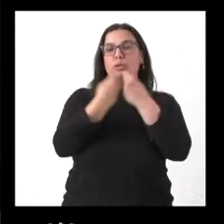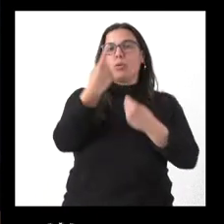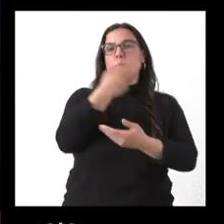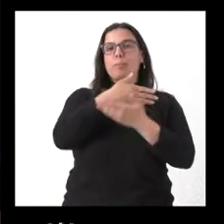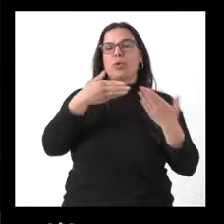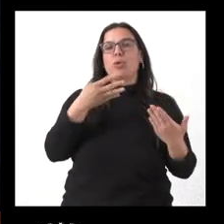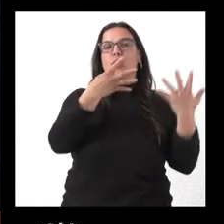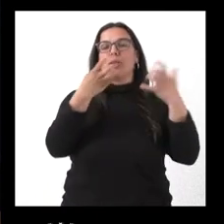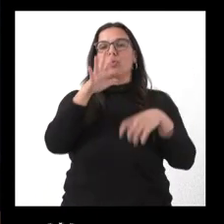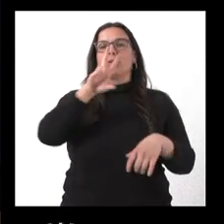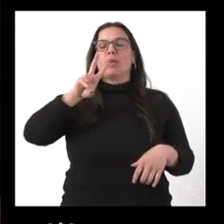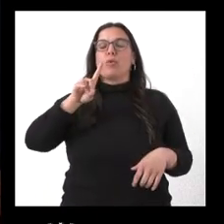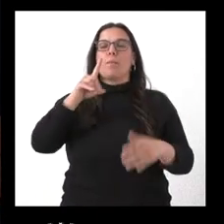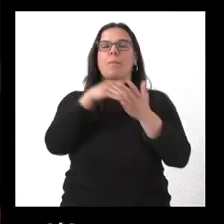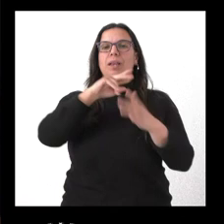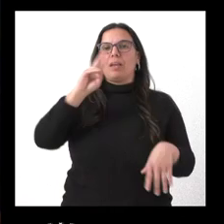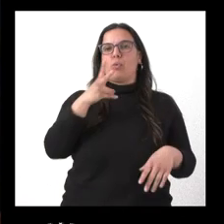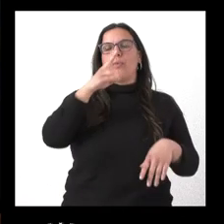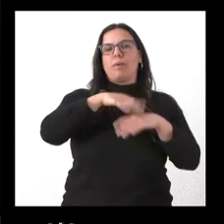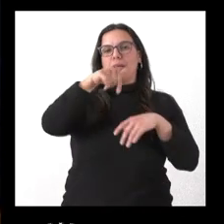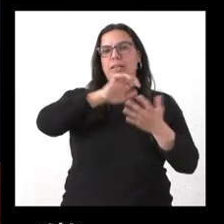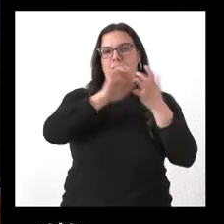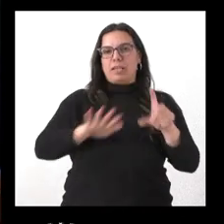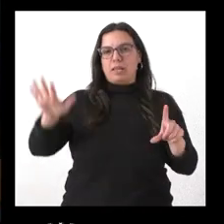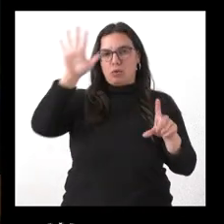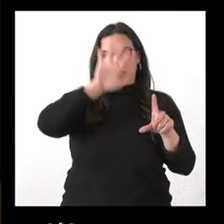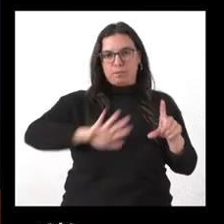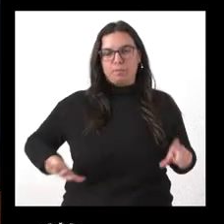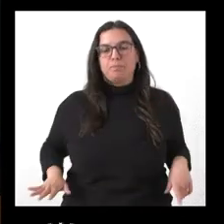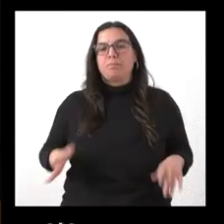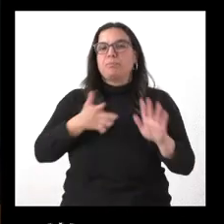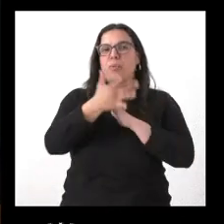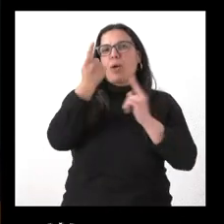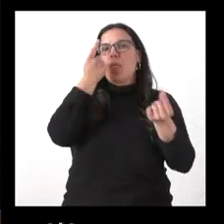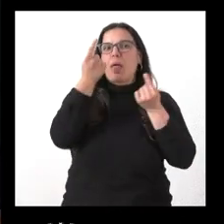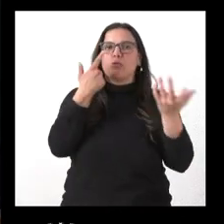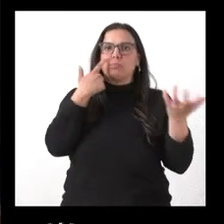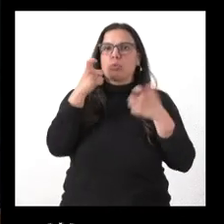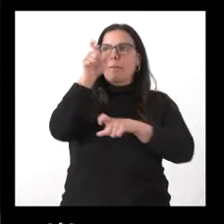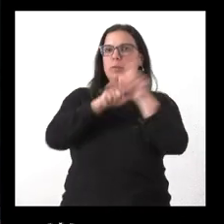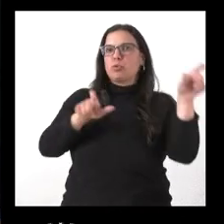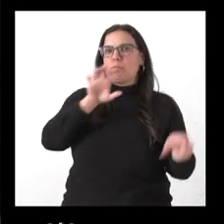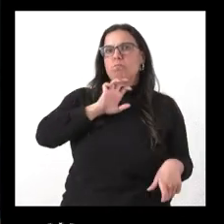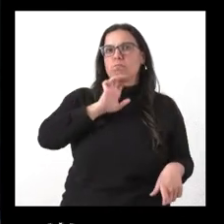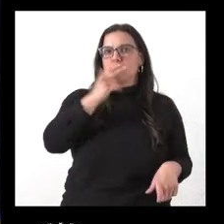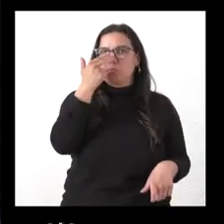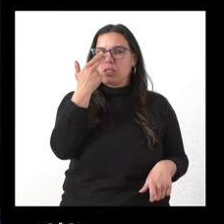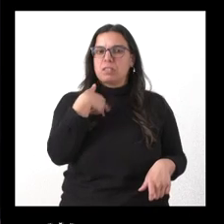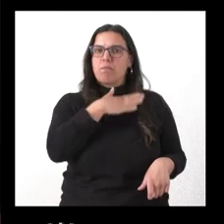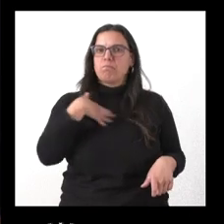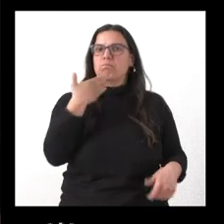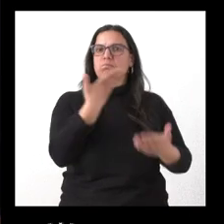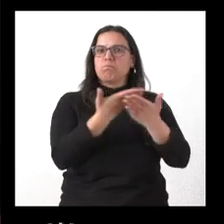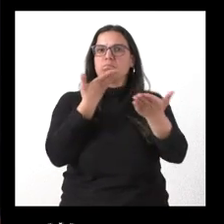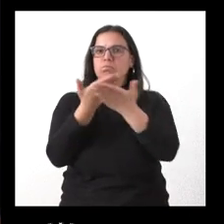952.000 euros en Castilla y león es una cifra que refleja claramente el interés de las personas que lo puede